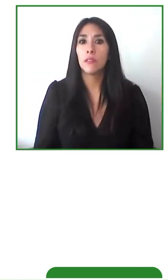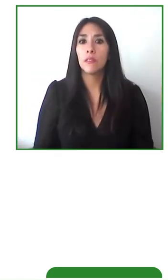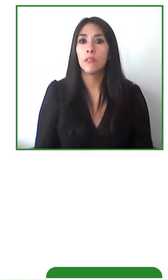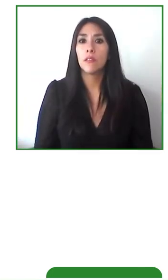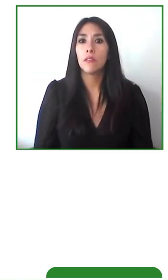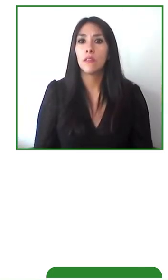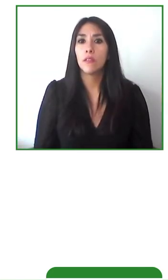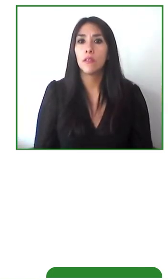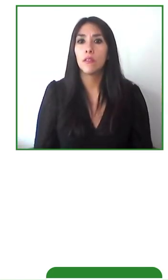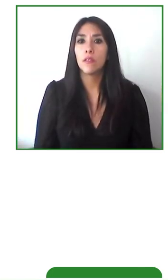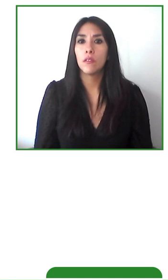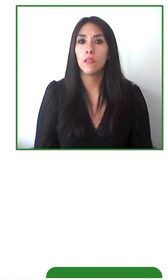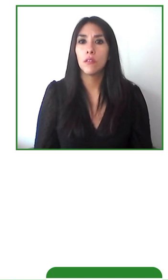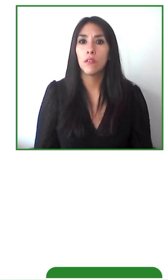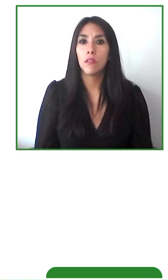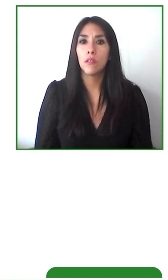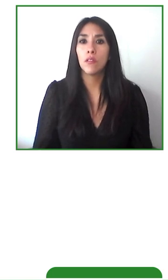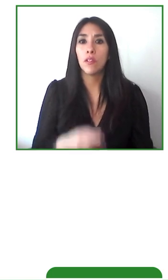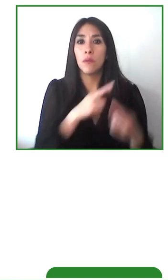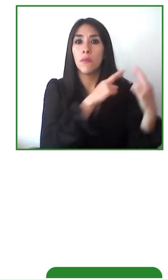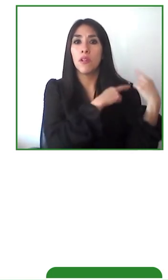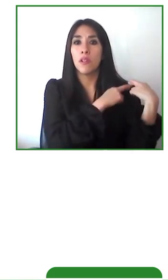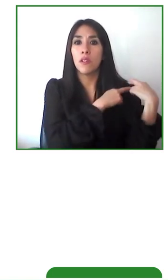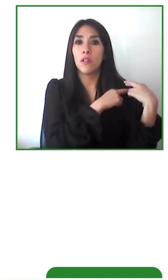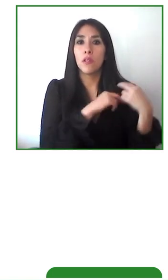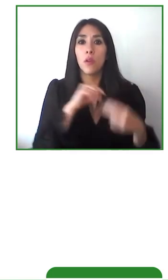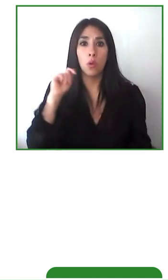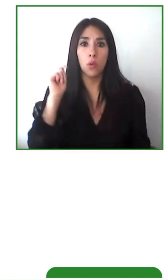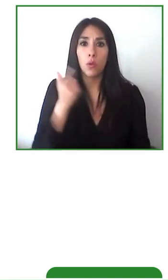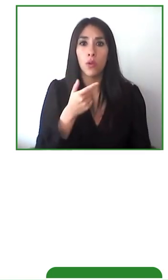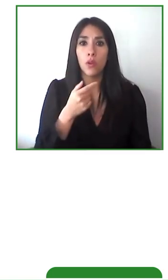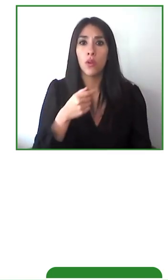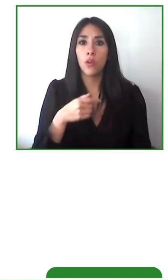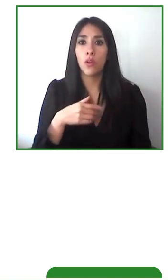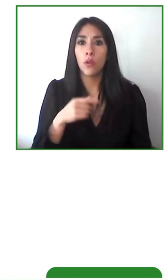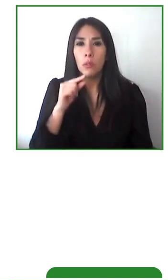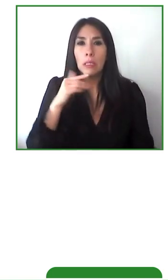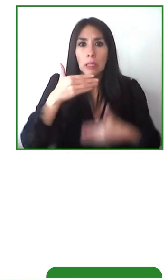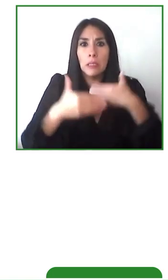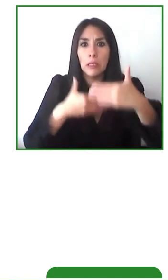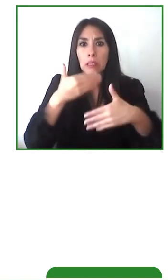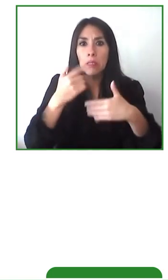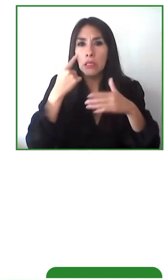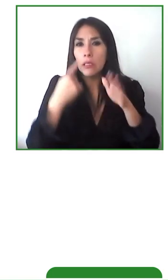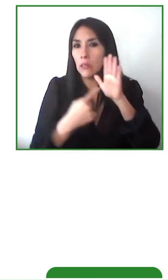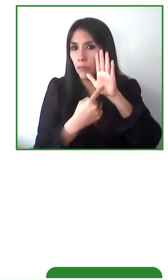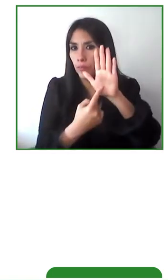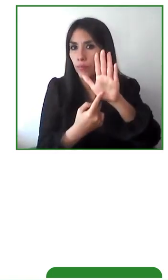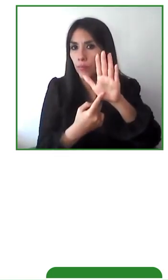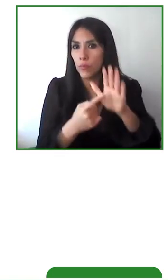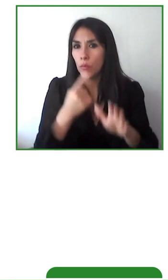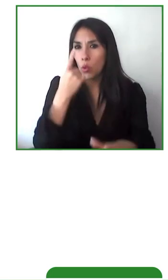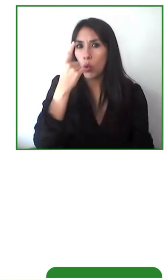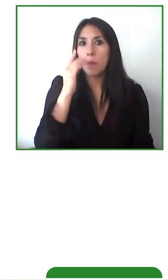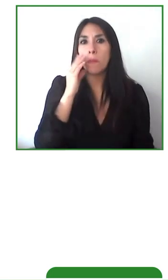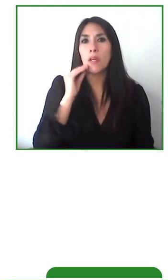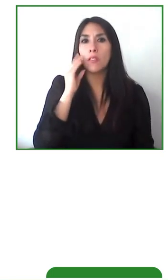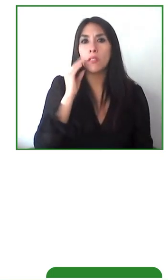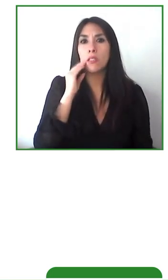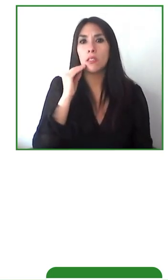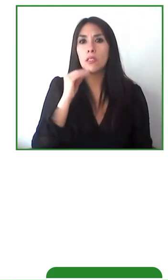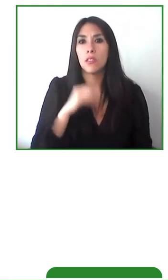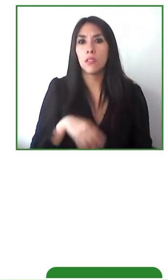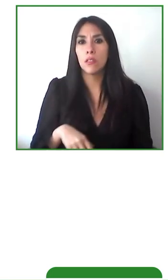historias. Quiero compartir una experiencia bonita que tuve en las Filipinas. Me pidieron hacer